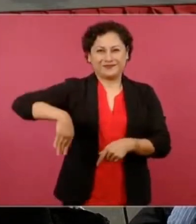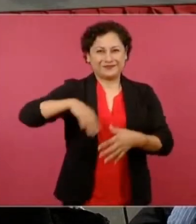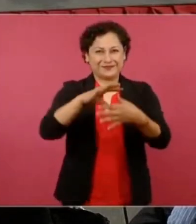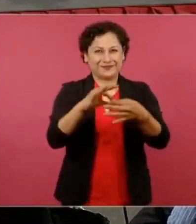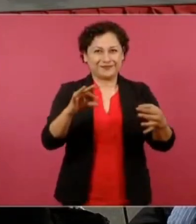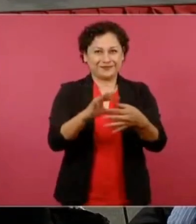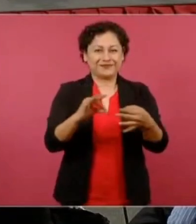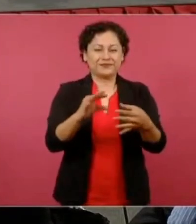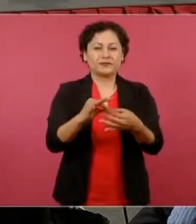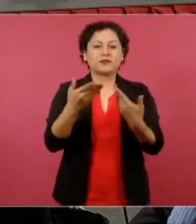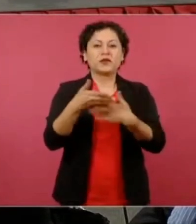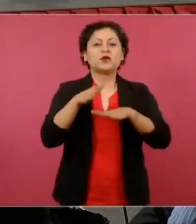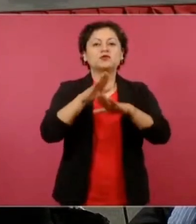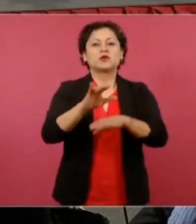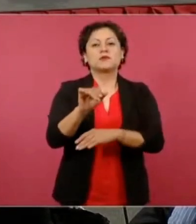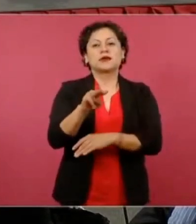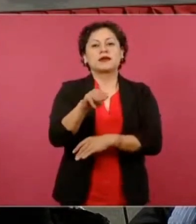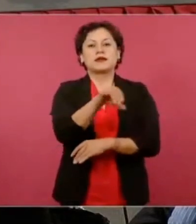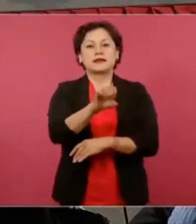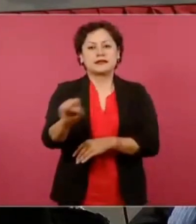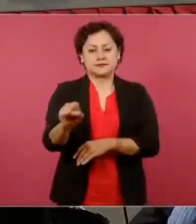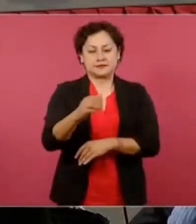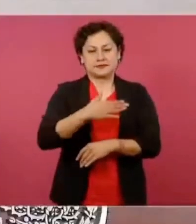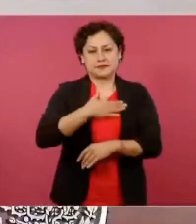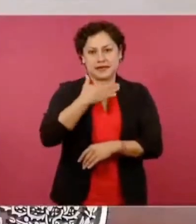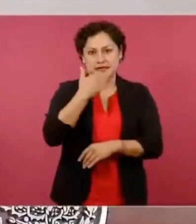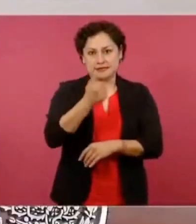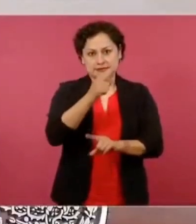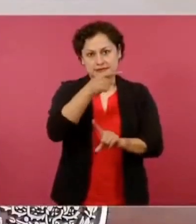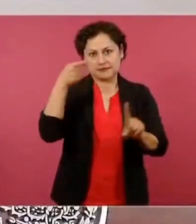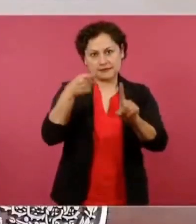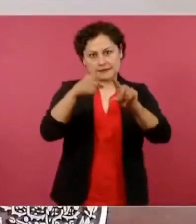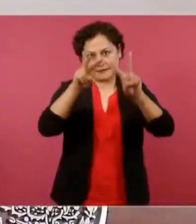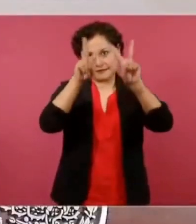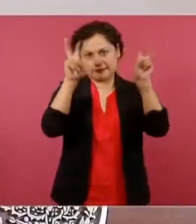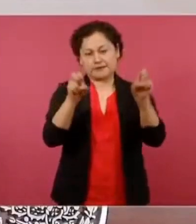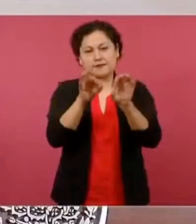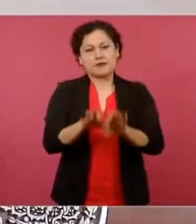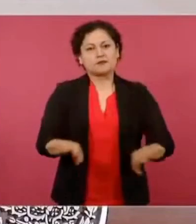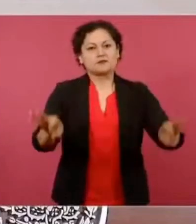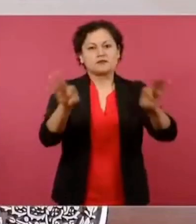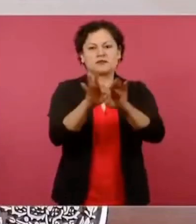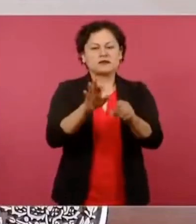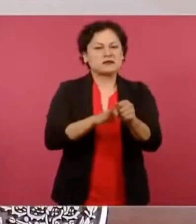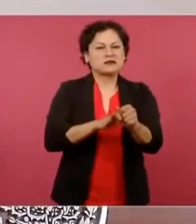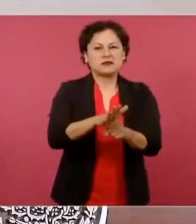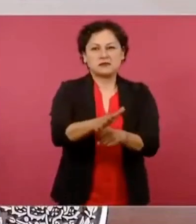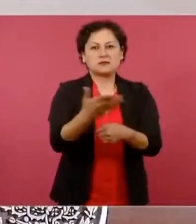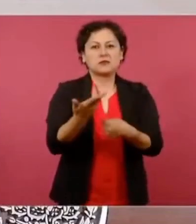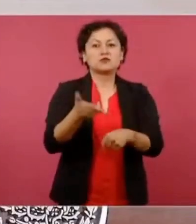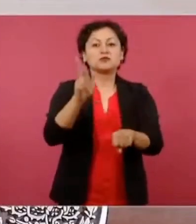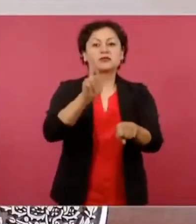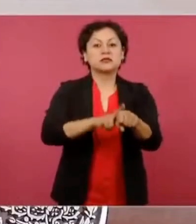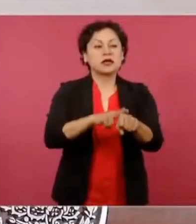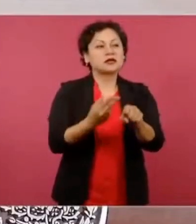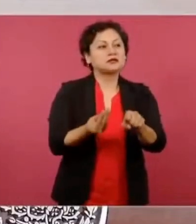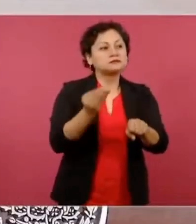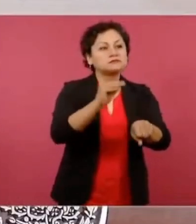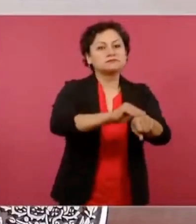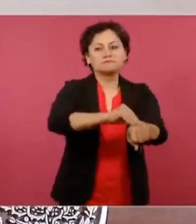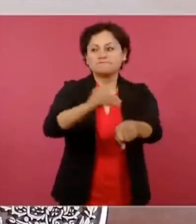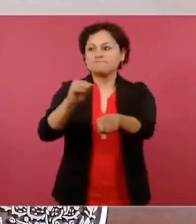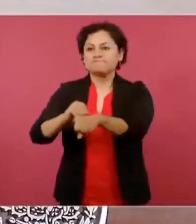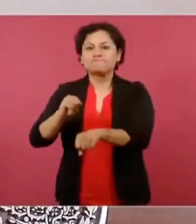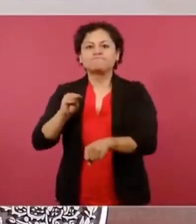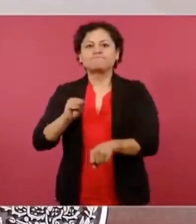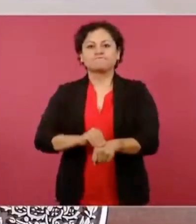del IMSS Bienestar con un tema que es fundamental, la puesta en operación de hospitales que al inicio de la administración